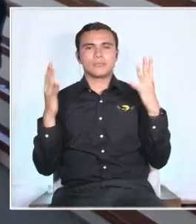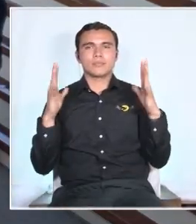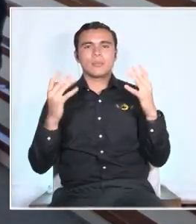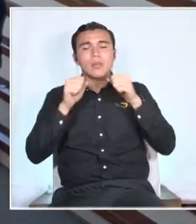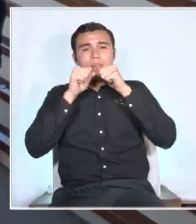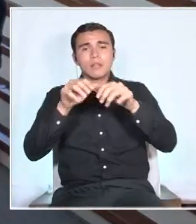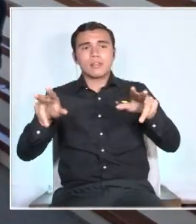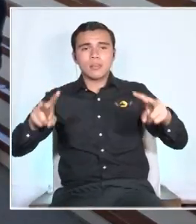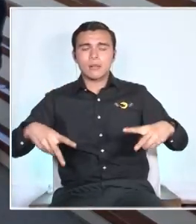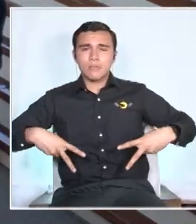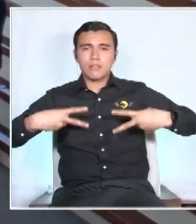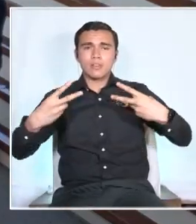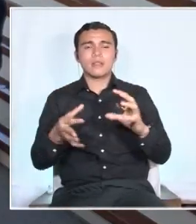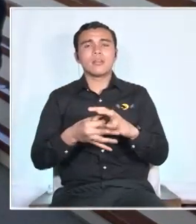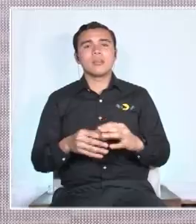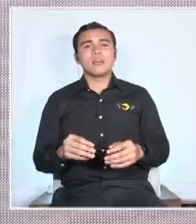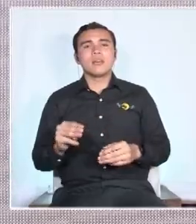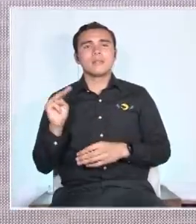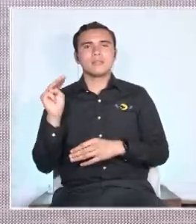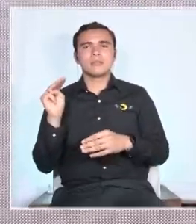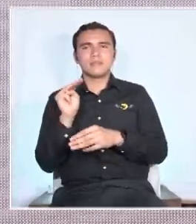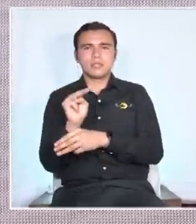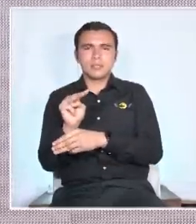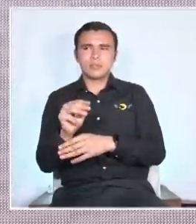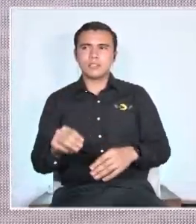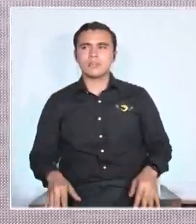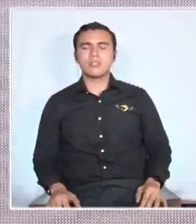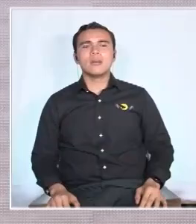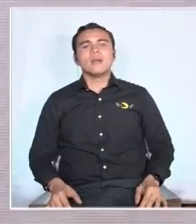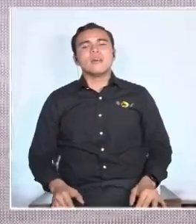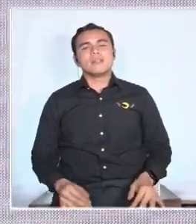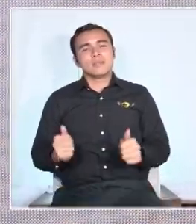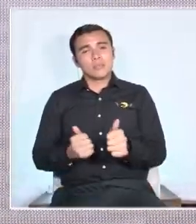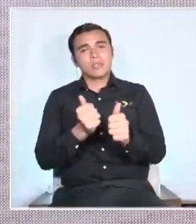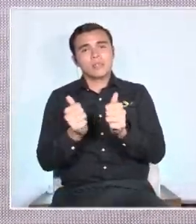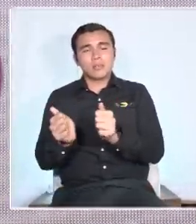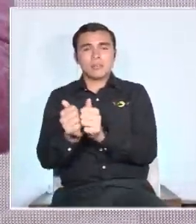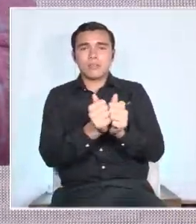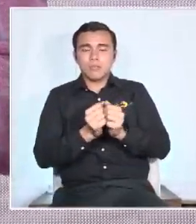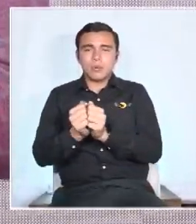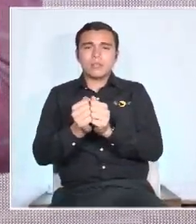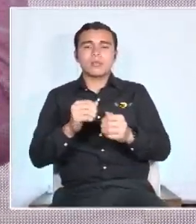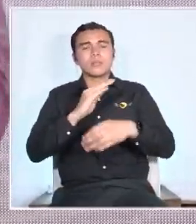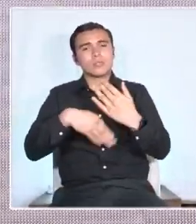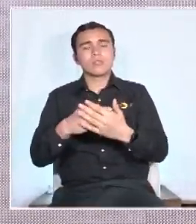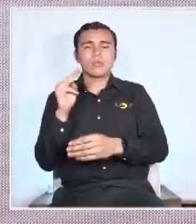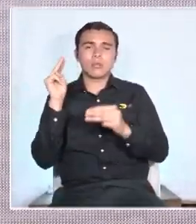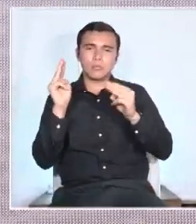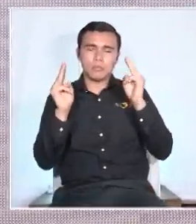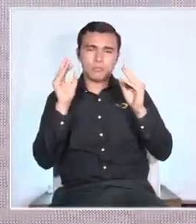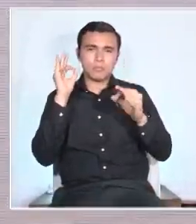Bendigo también la vida de los ministros que nos acompañan el día de hoy. Todo ministro, todo pastor,